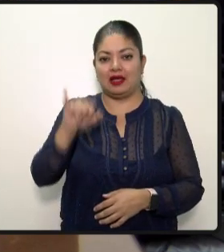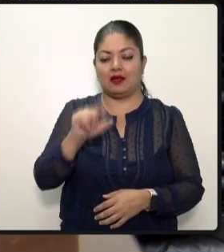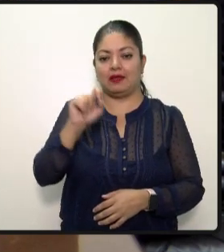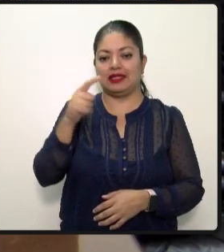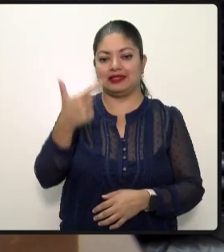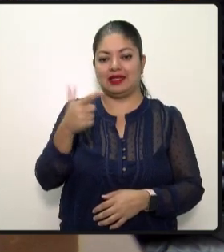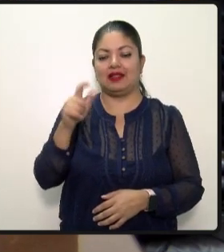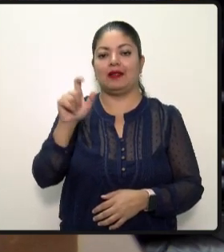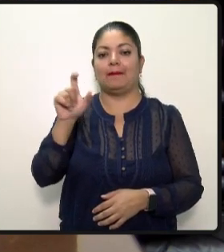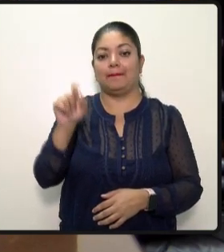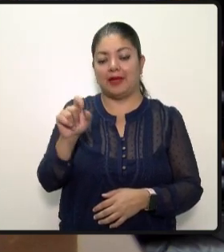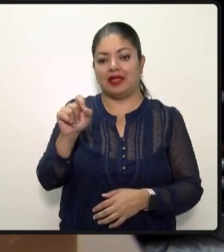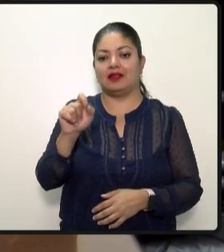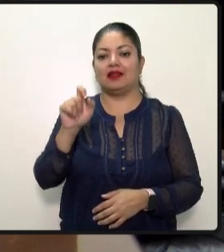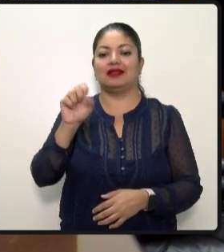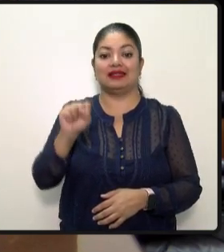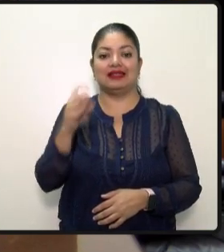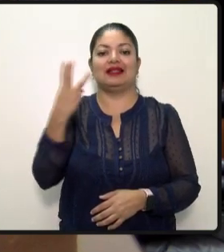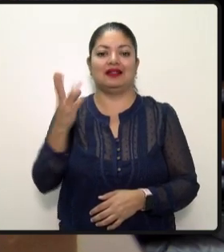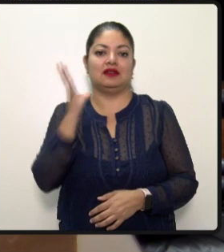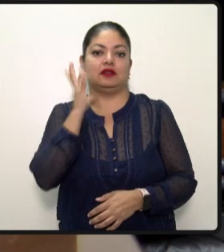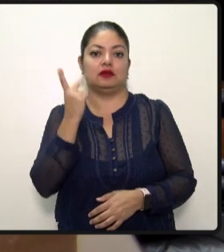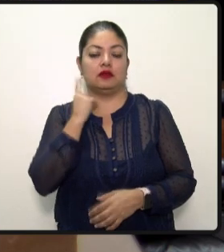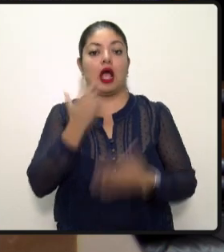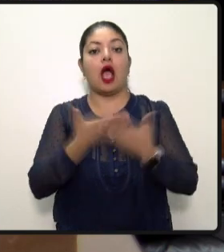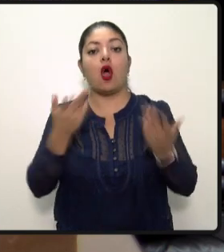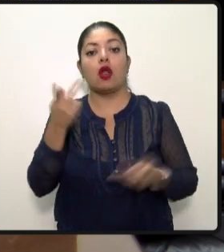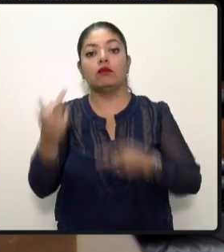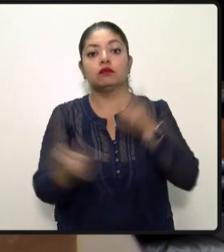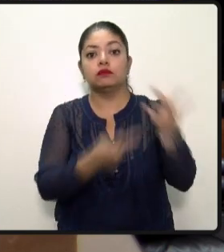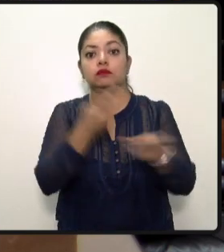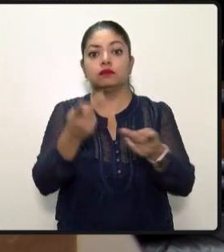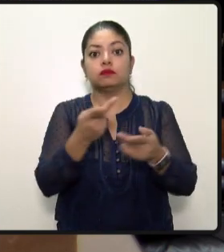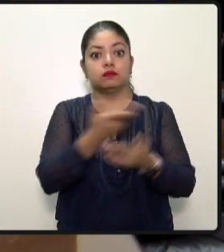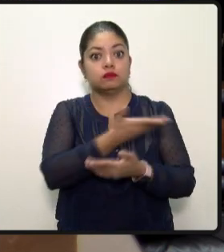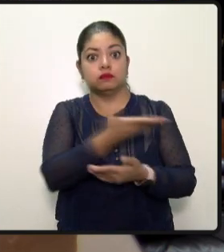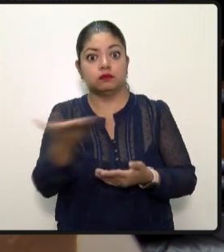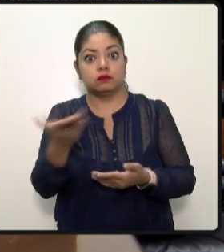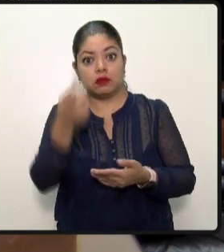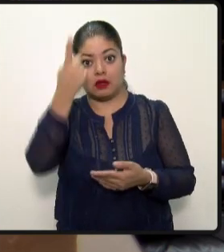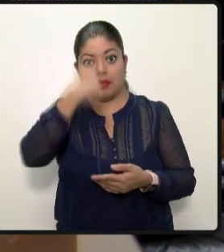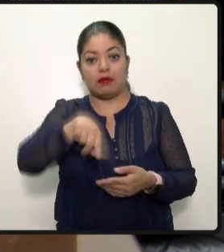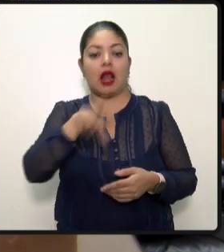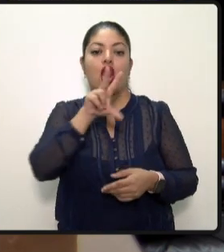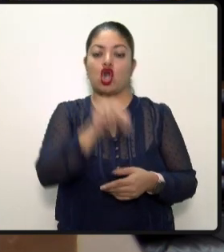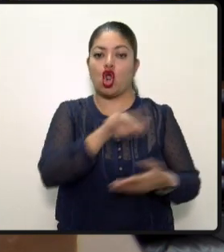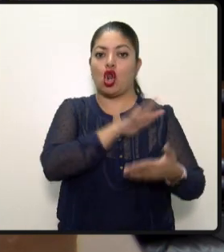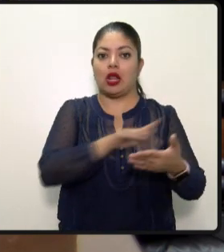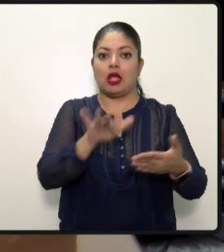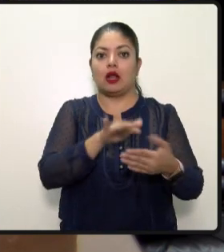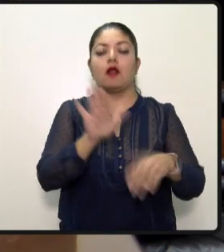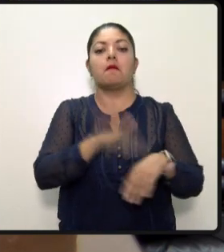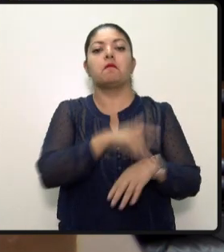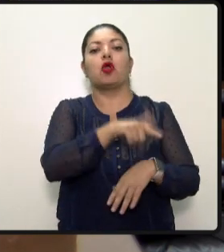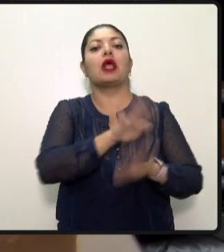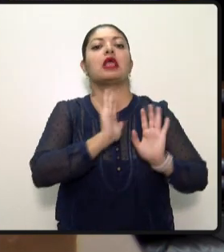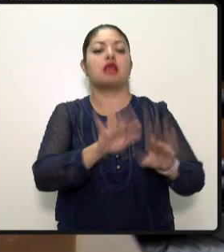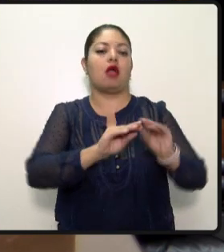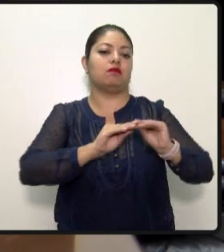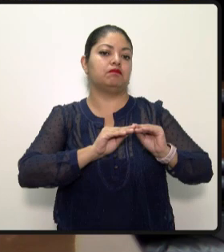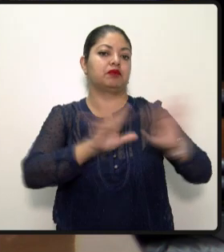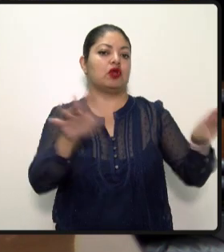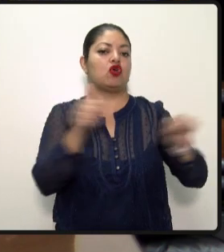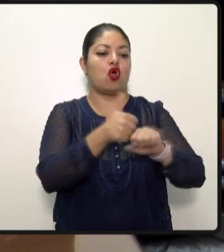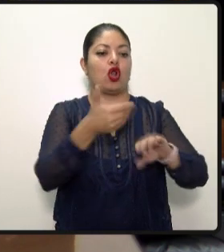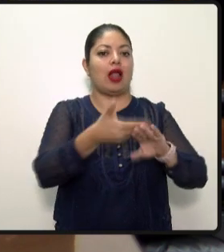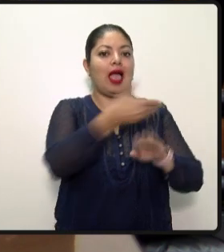63ª legislatura. Esta presidencia pone a su consideración primeramente la omisión de la lectura en virtud de que el mismo fue circulado en tiempo y